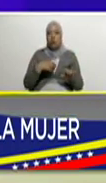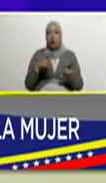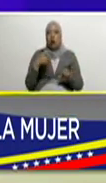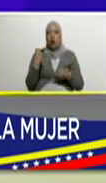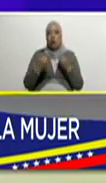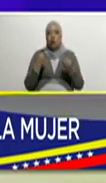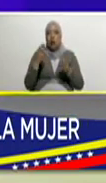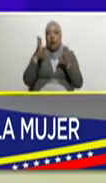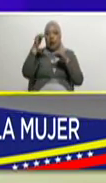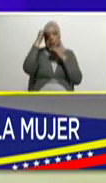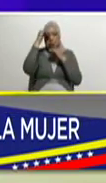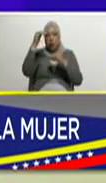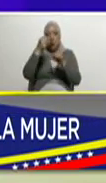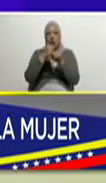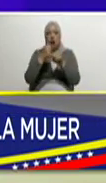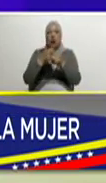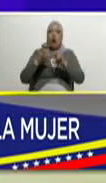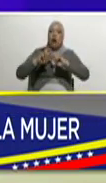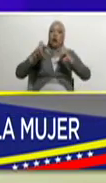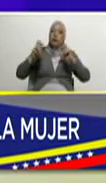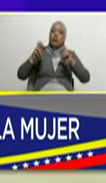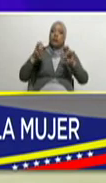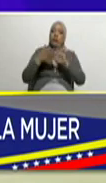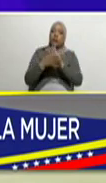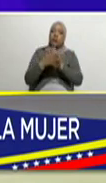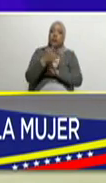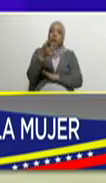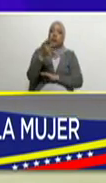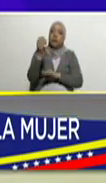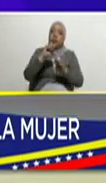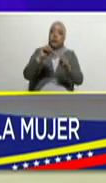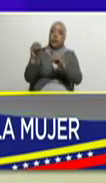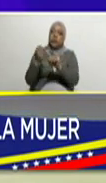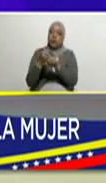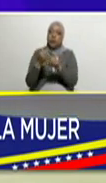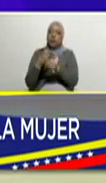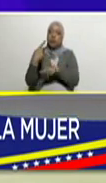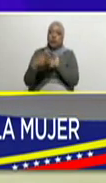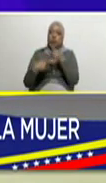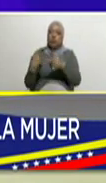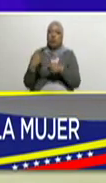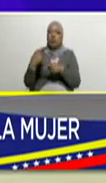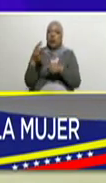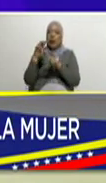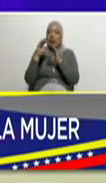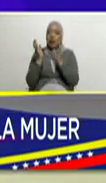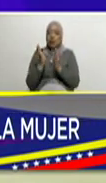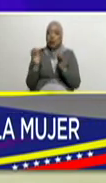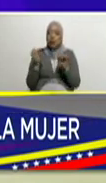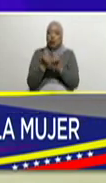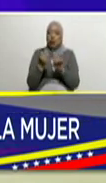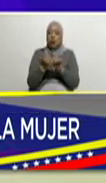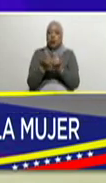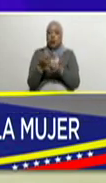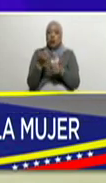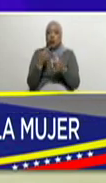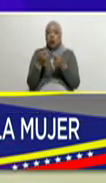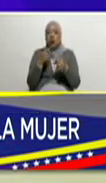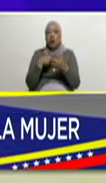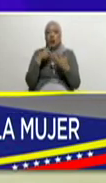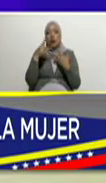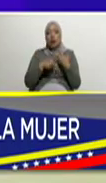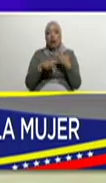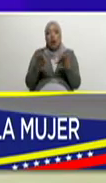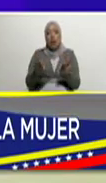tiene que atender los temas que tienen que ver con los llamados el climaterio, la menopausia. Por eso estamos creando el